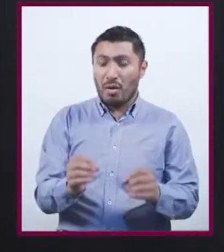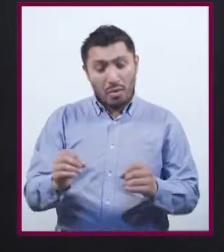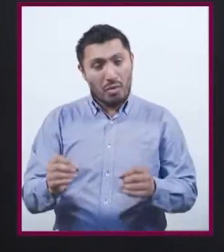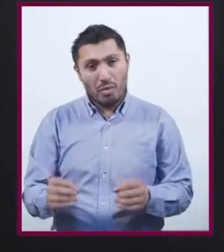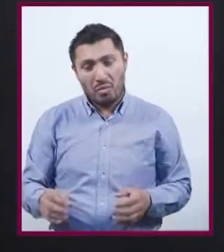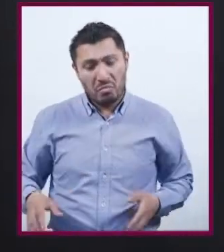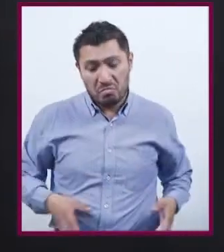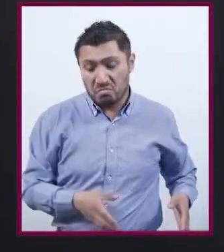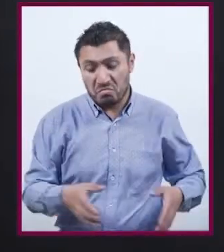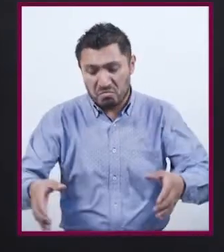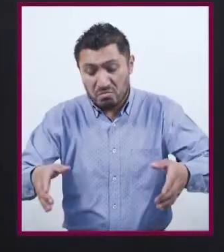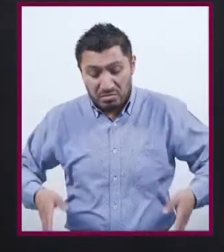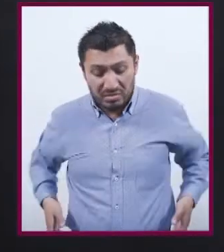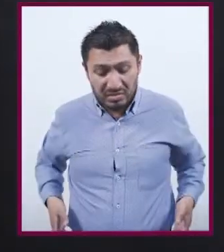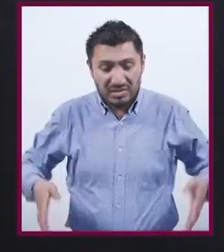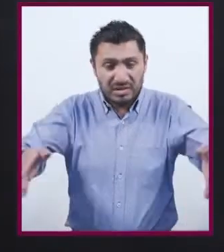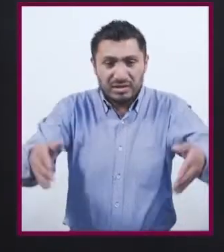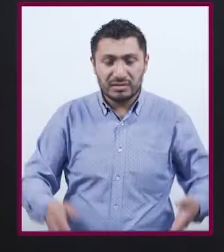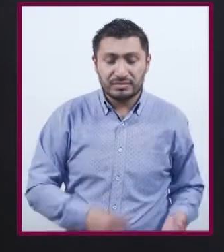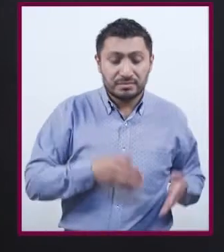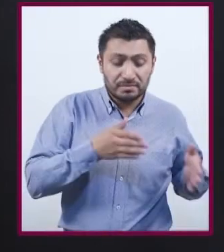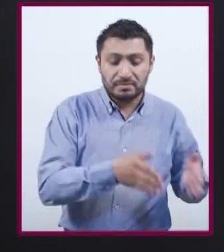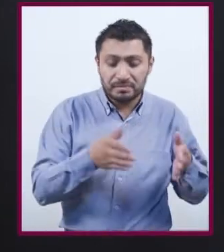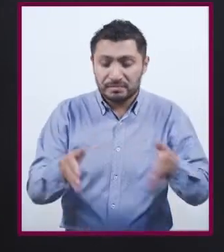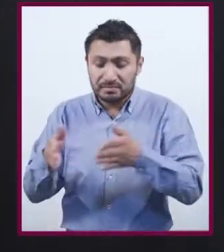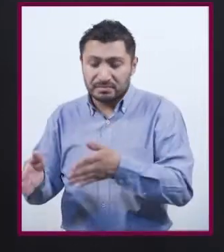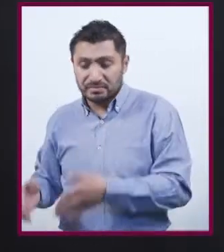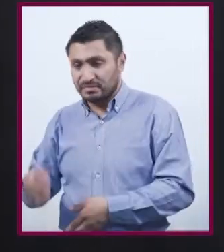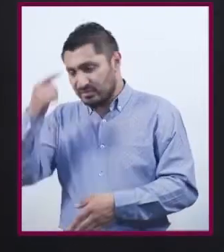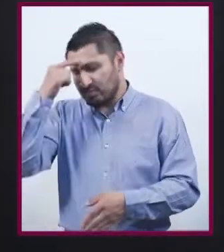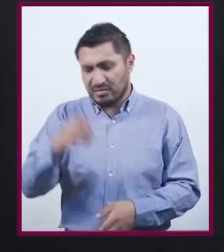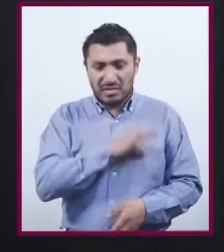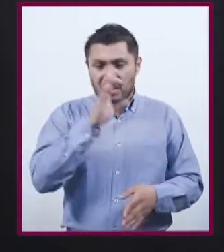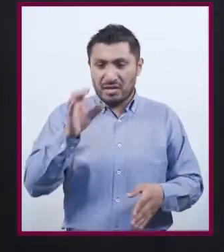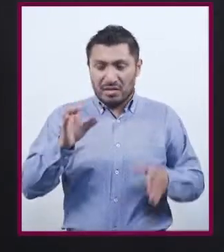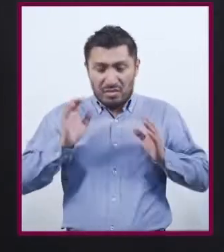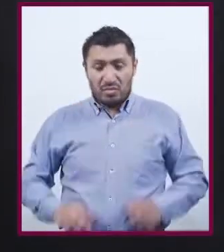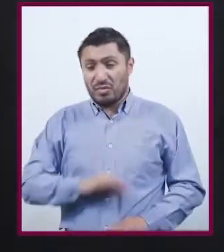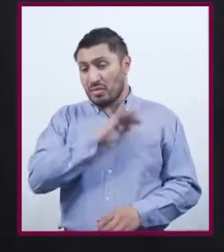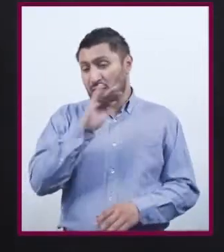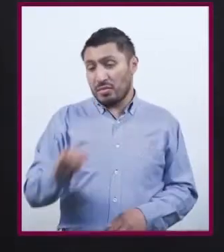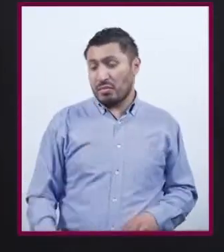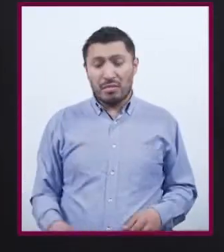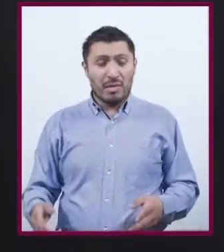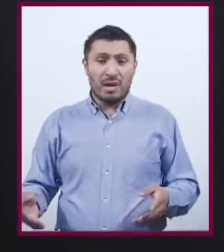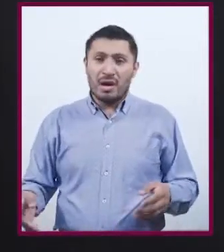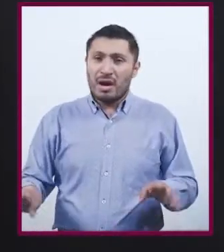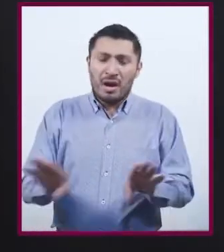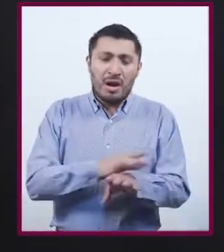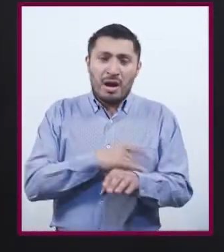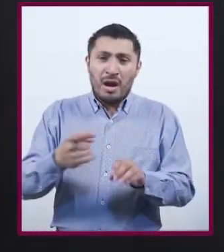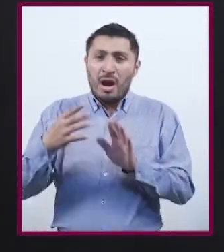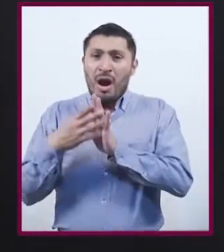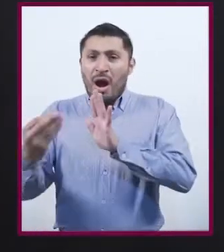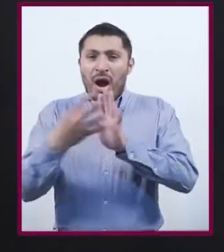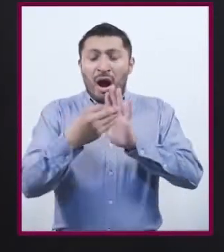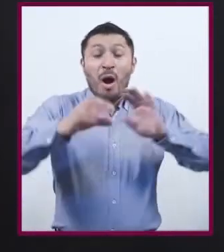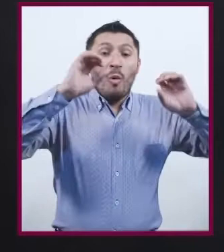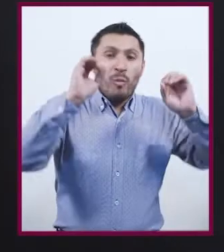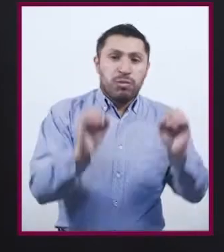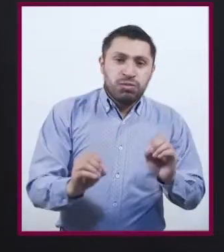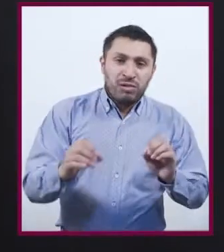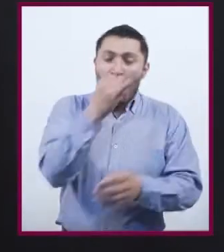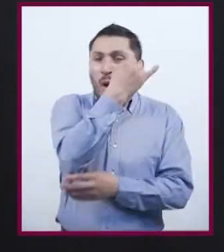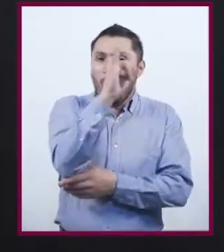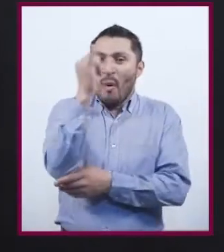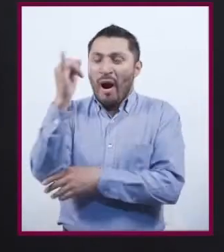ciudades, en el campo o las orillas de los caminos, en los cementerios que se abrieron para depositar los cuerpos de quienes fallecieron a causa